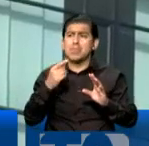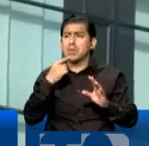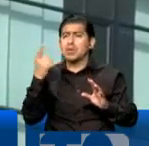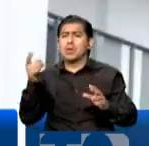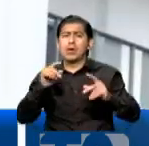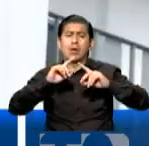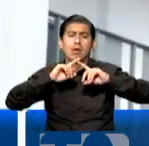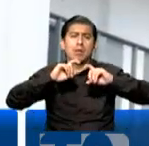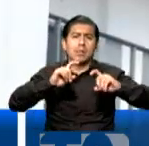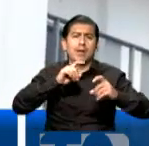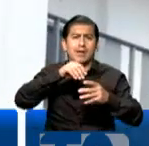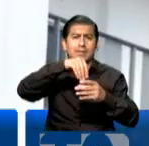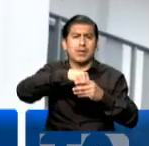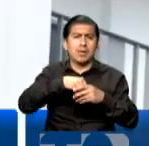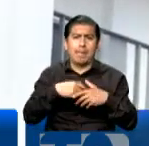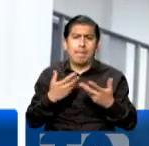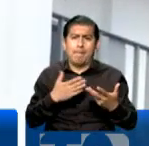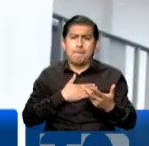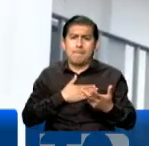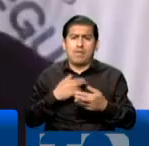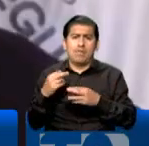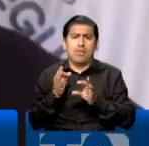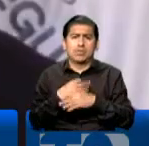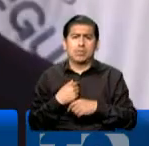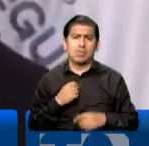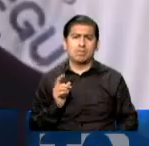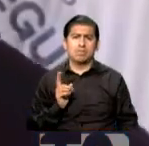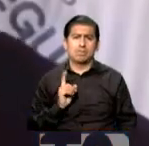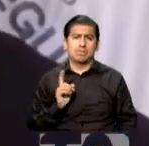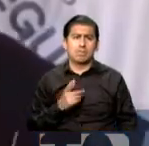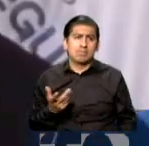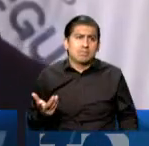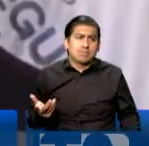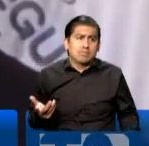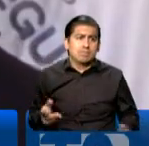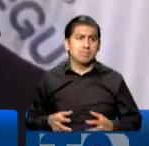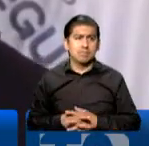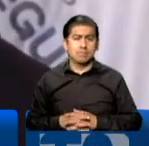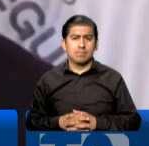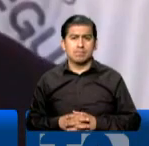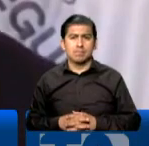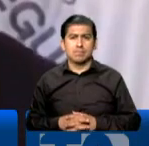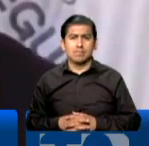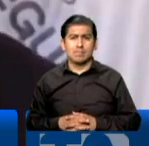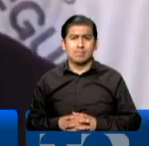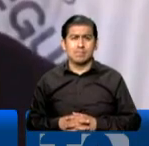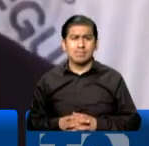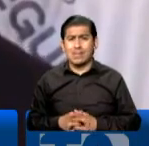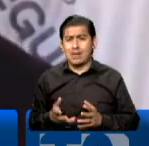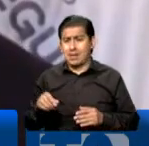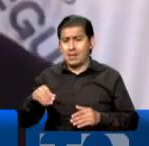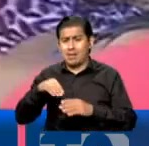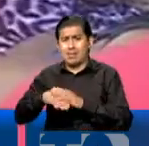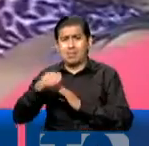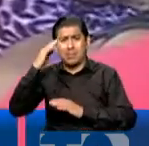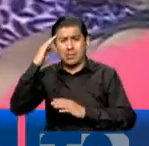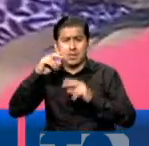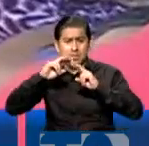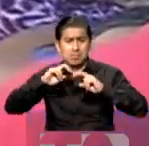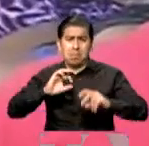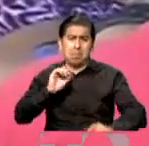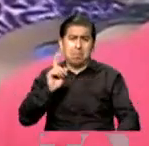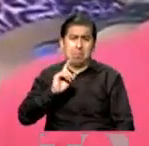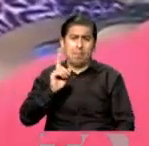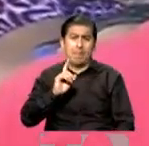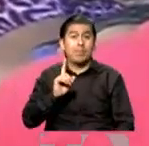una investigación interna no es parte de su competencia. No le digo, yo no tengo investigadores de policía aquí en la agencia. Esto